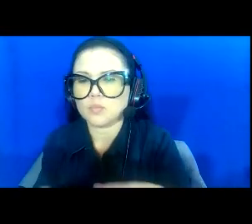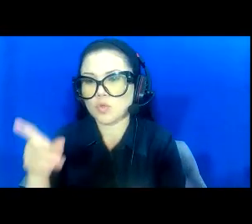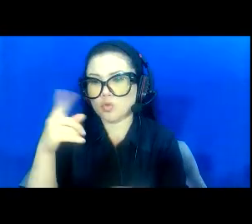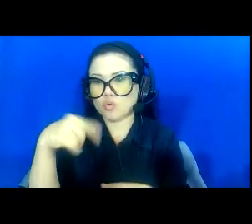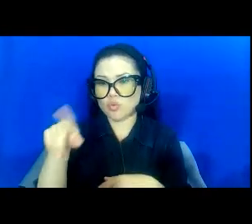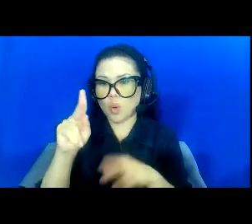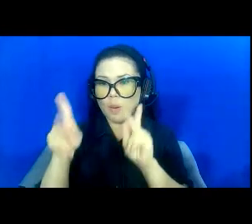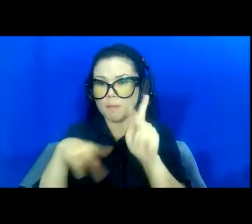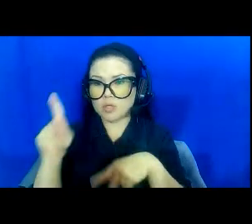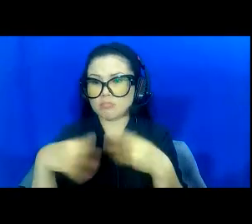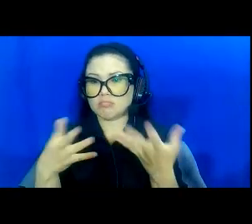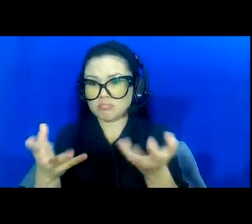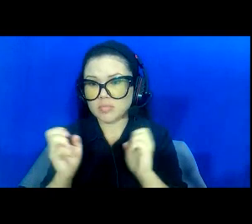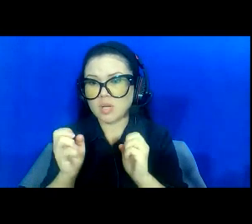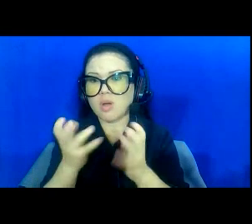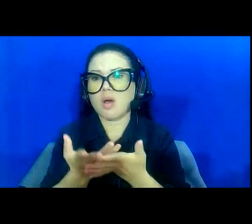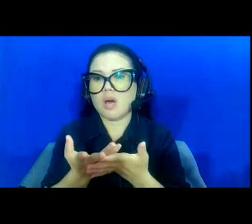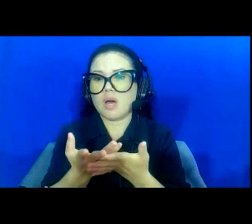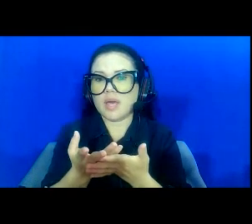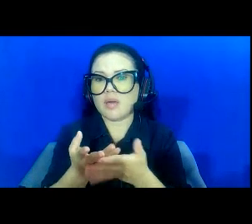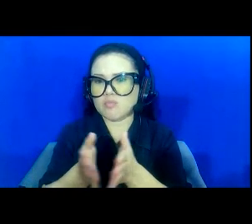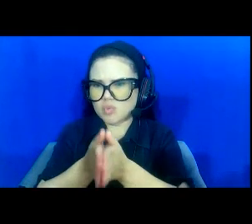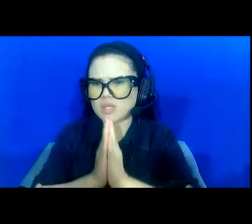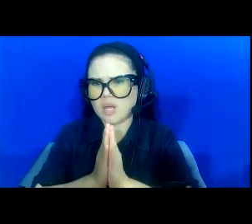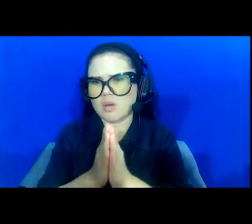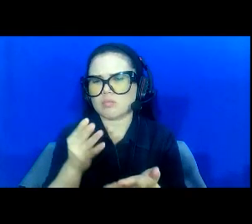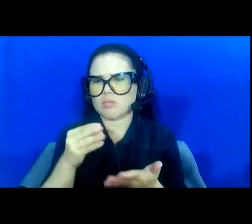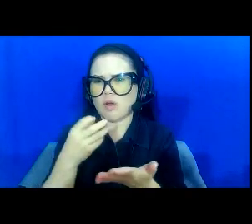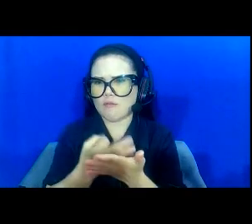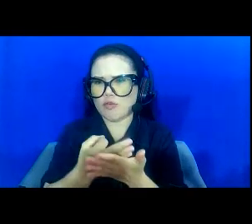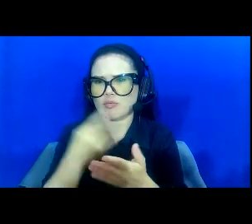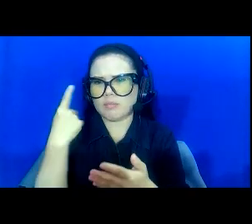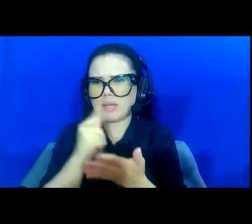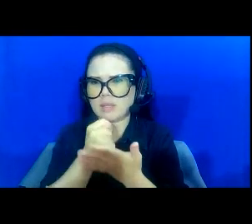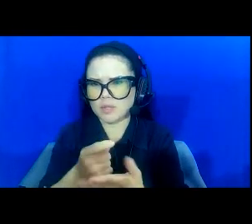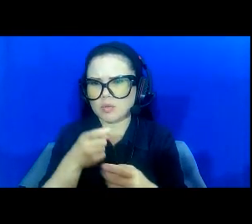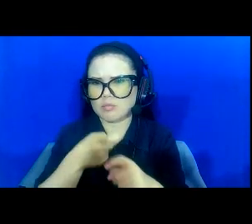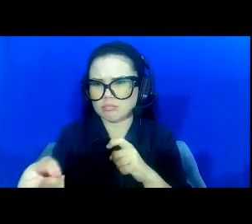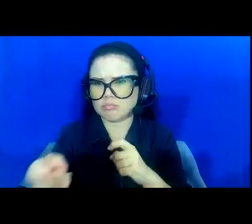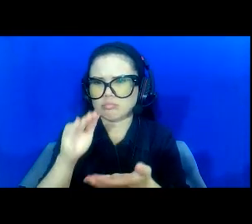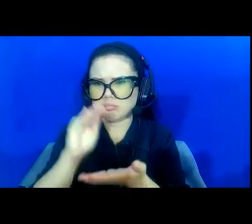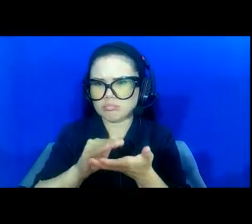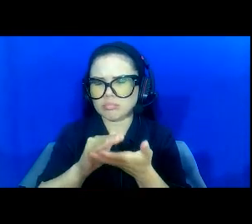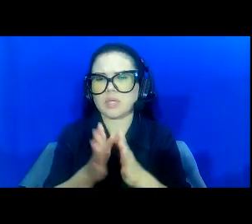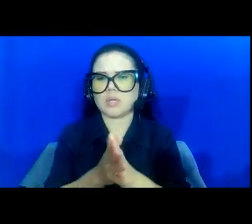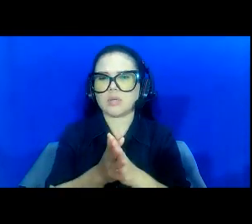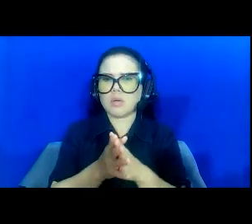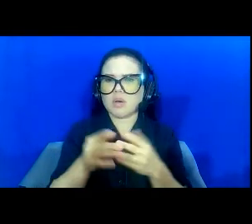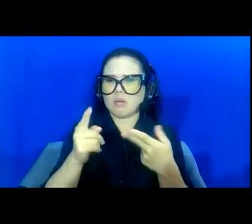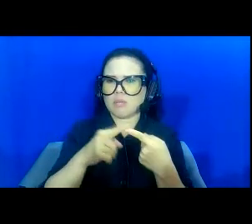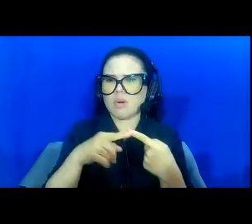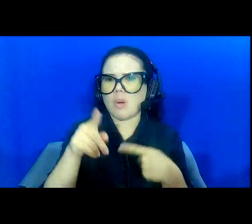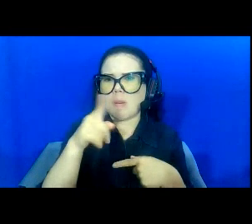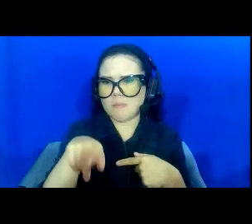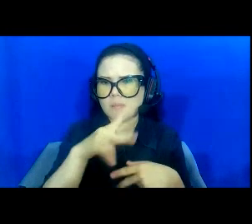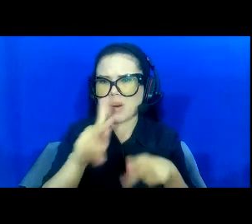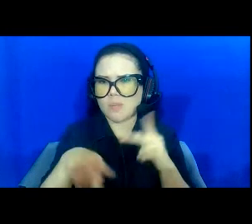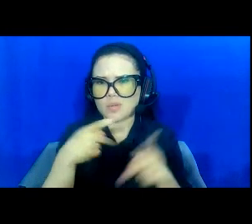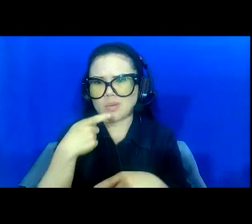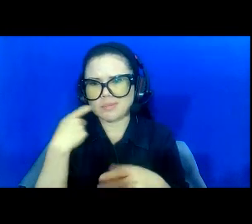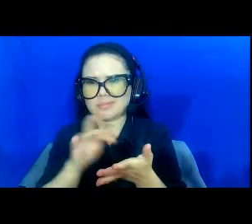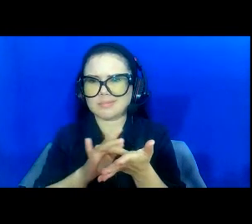componente de tratamiento y reducción de daño mencionaron estas poblaciones. Personas que usan opioides, personas con trastorno por uso de opioides y trastorno por uso